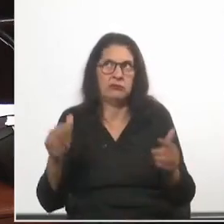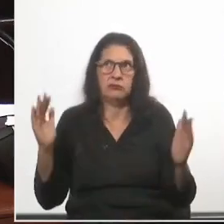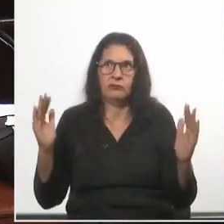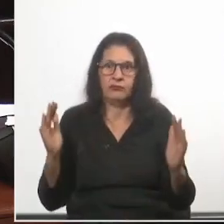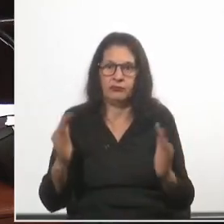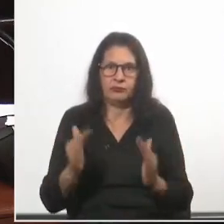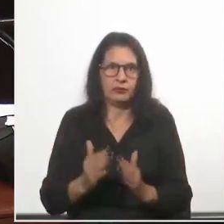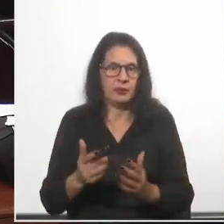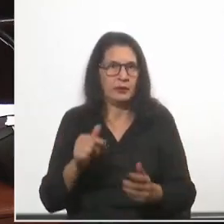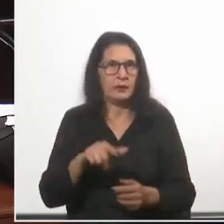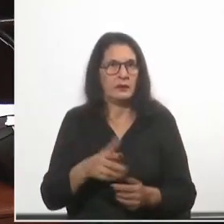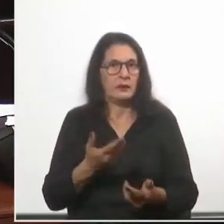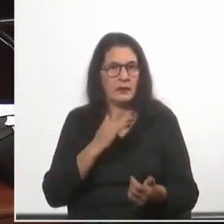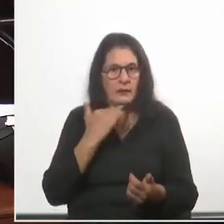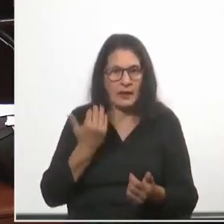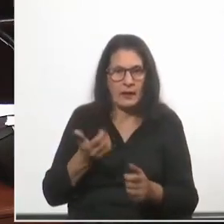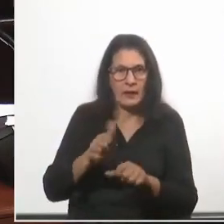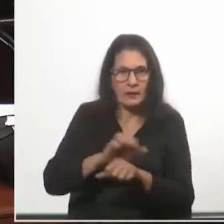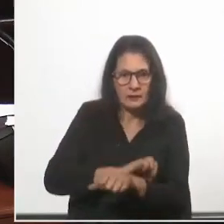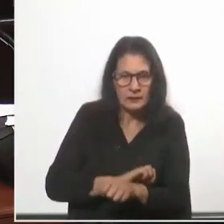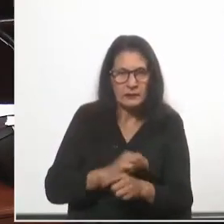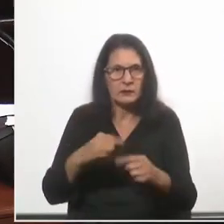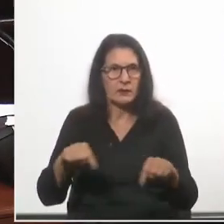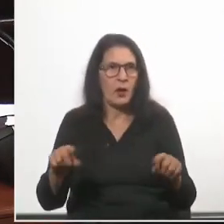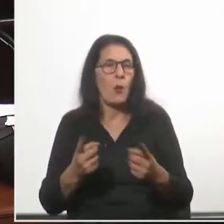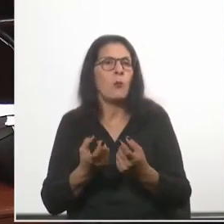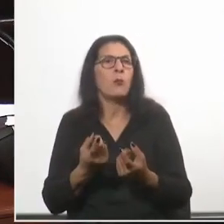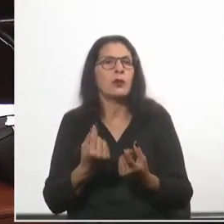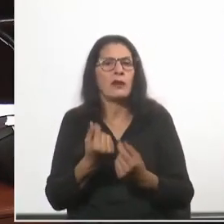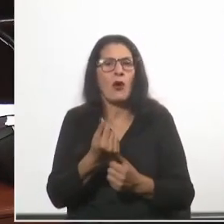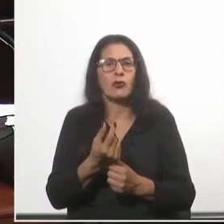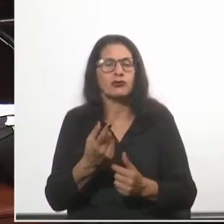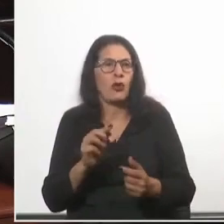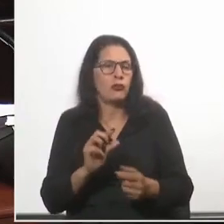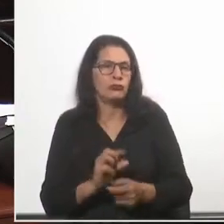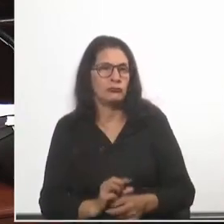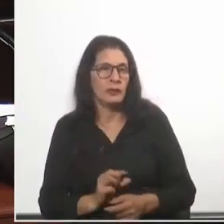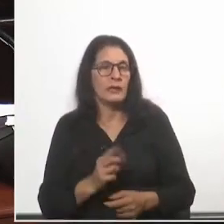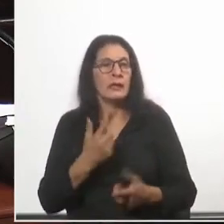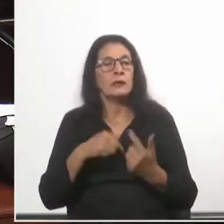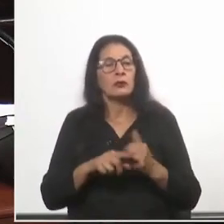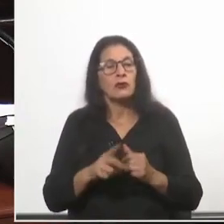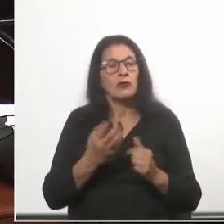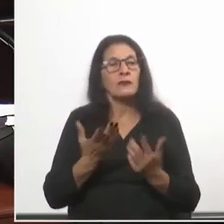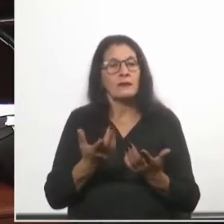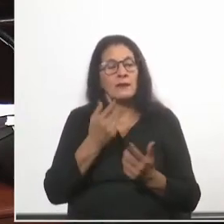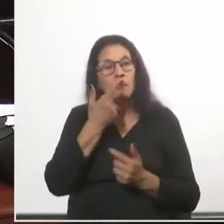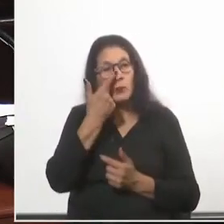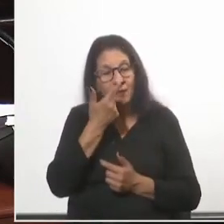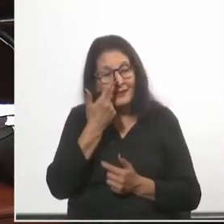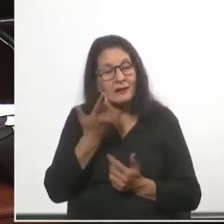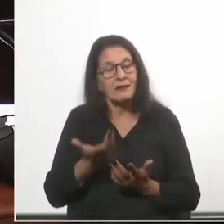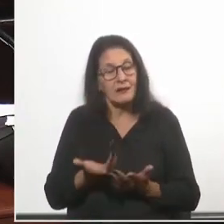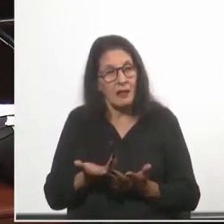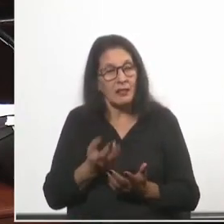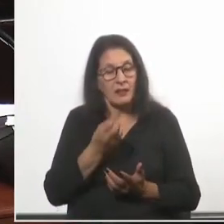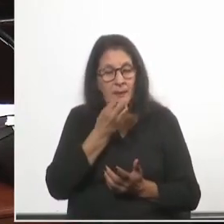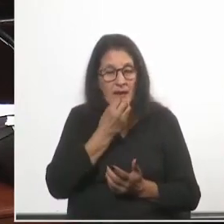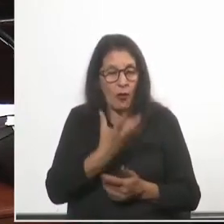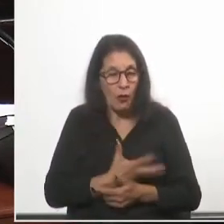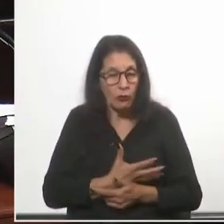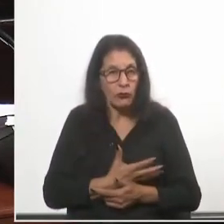la faena de ovinos porque obviamente tiene un costo mayor que la de vacunos. Y por eso yo entiendo que sería muy interesante